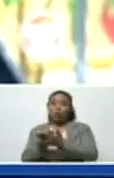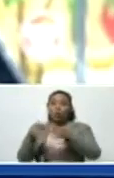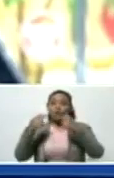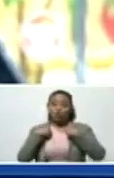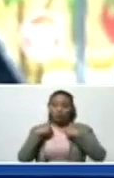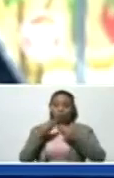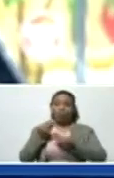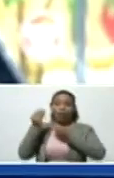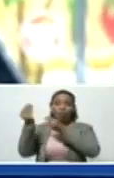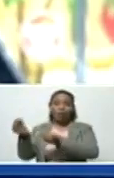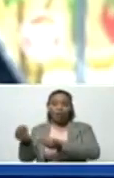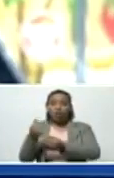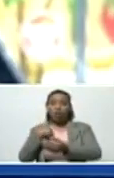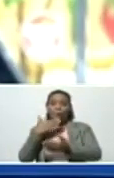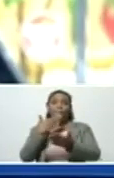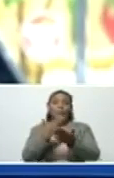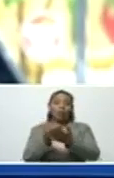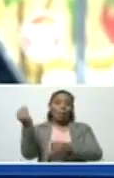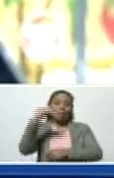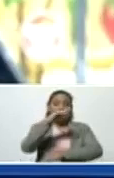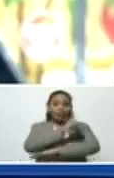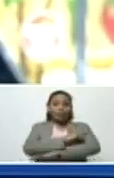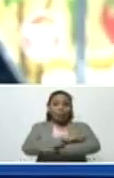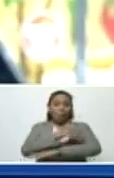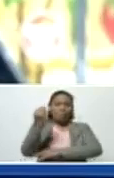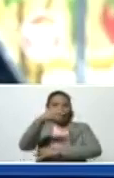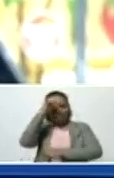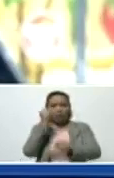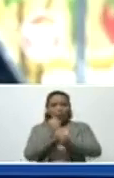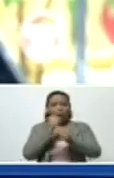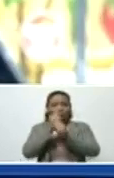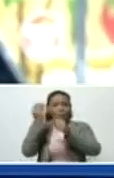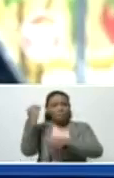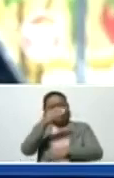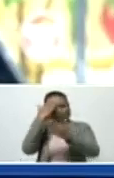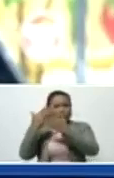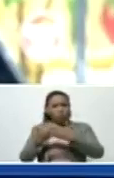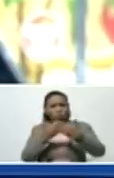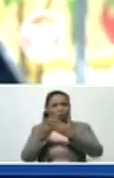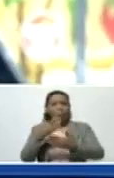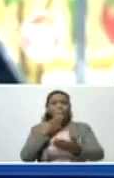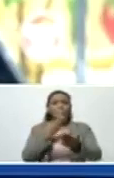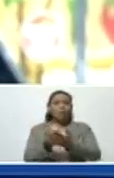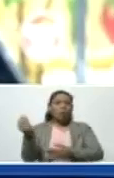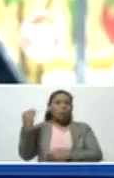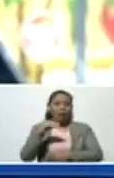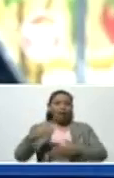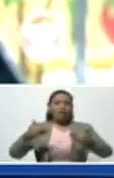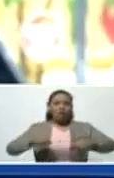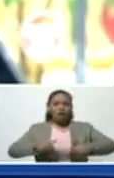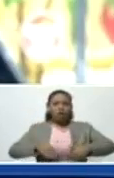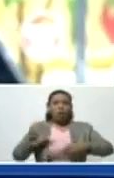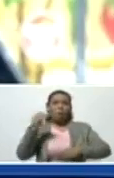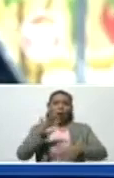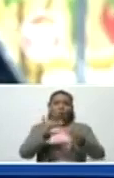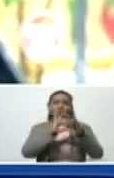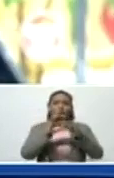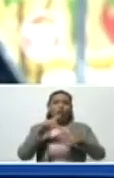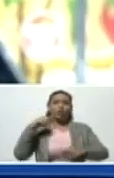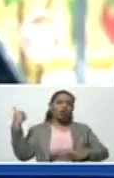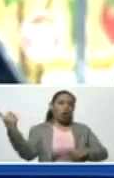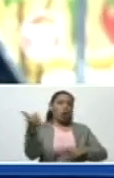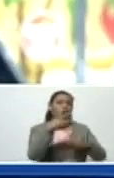dar. Pido cada vez más disciplina, más trabajo, más estudio. Pido cada vez más esfuerzo, más unión entre todos y